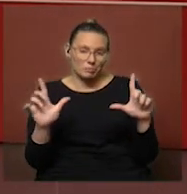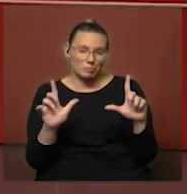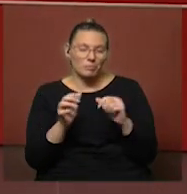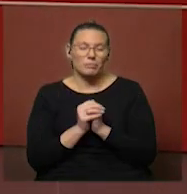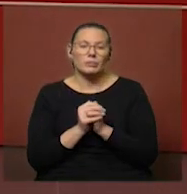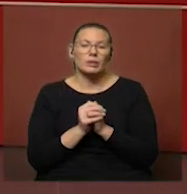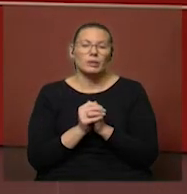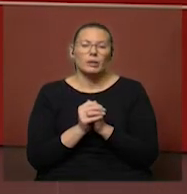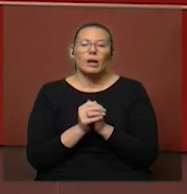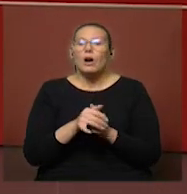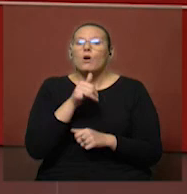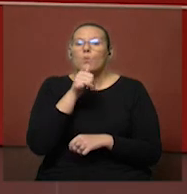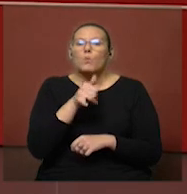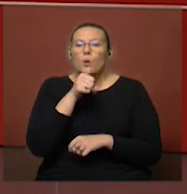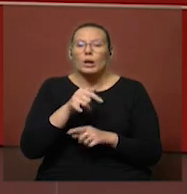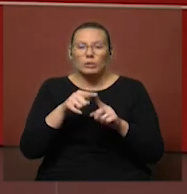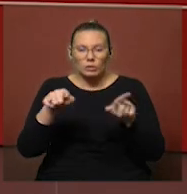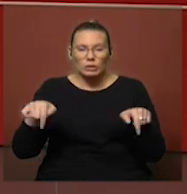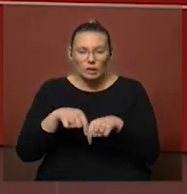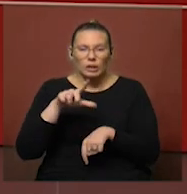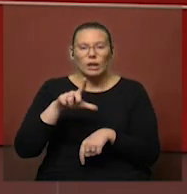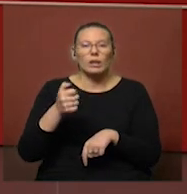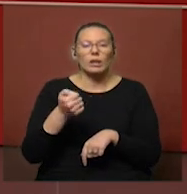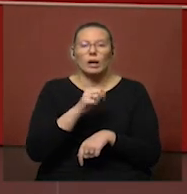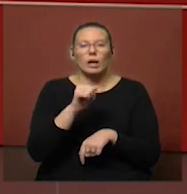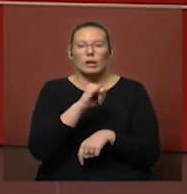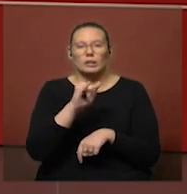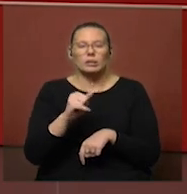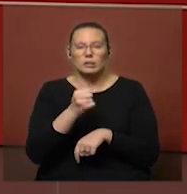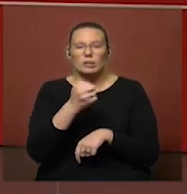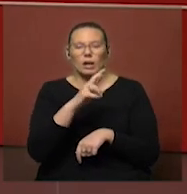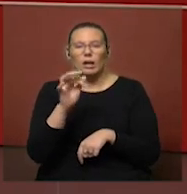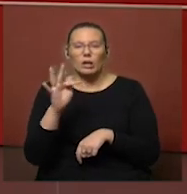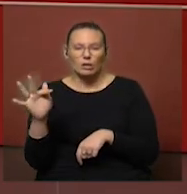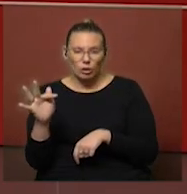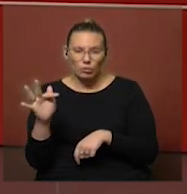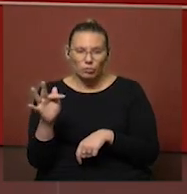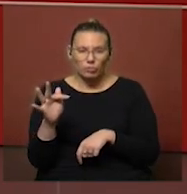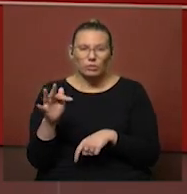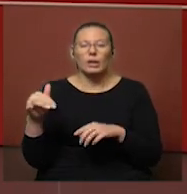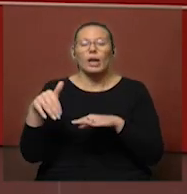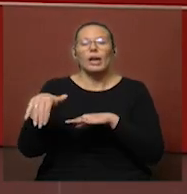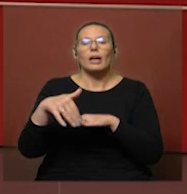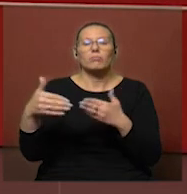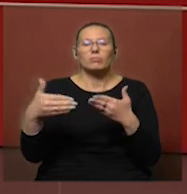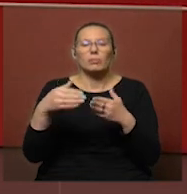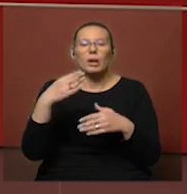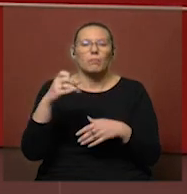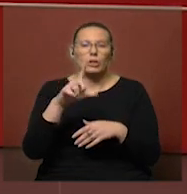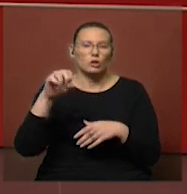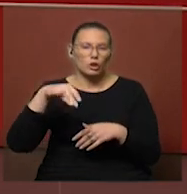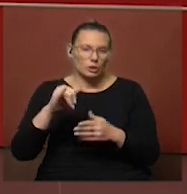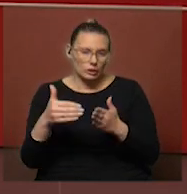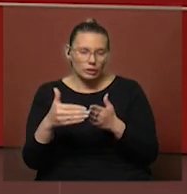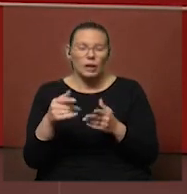también. Les cuento que estoy en Sala Lazaroff aquí en 8 de octubre y Belloni, en el intercambiador Belloni, porque